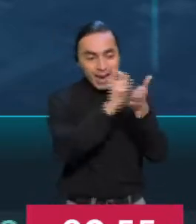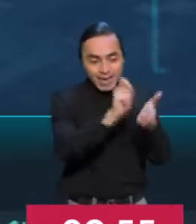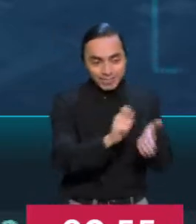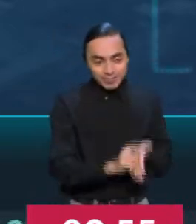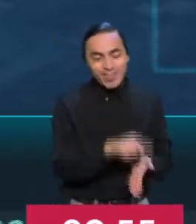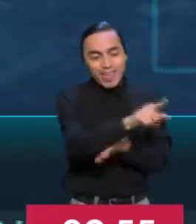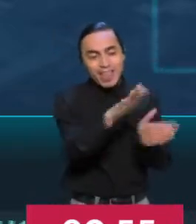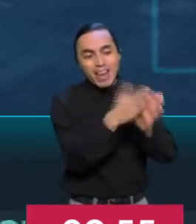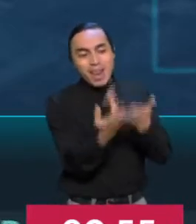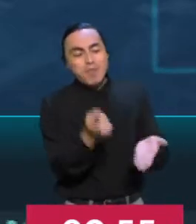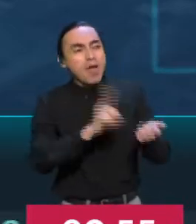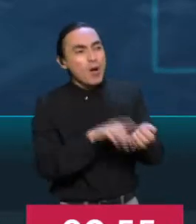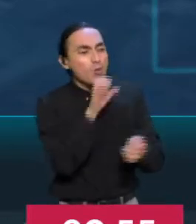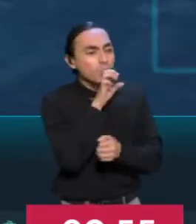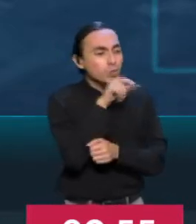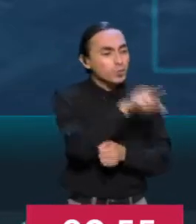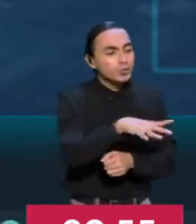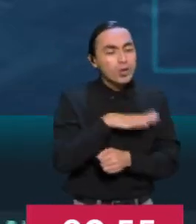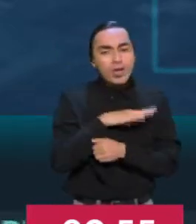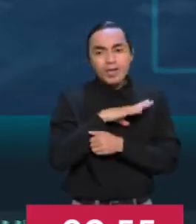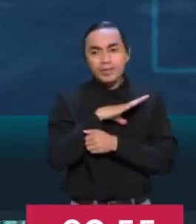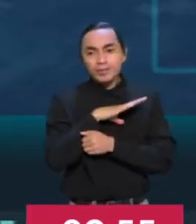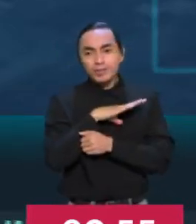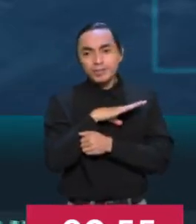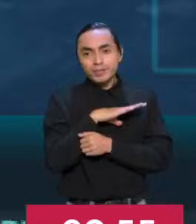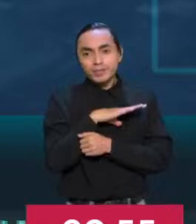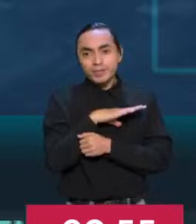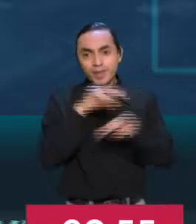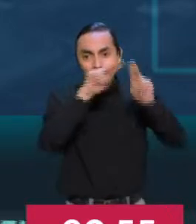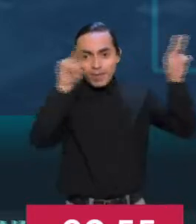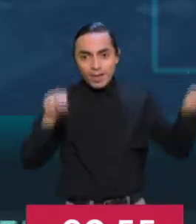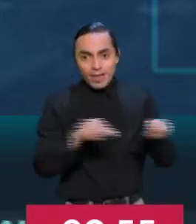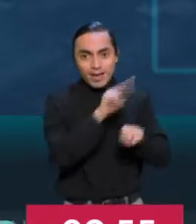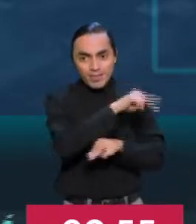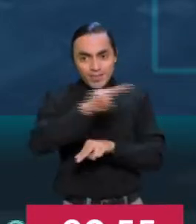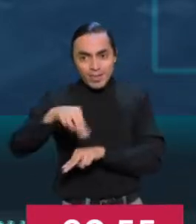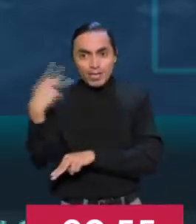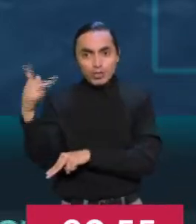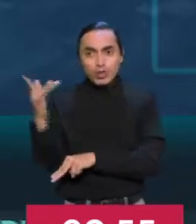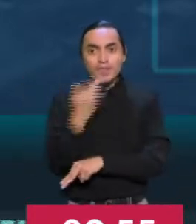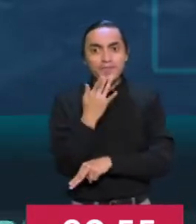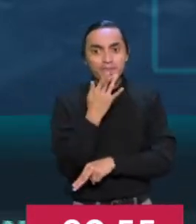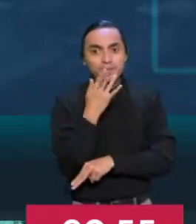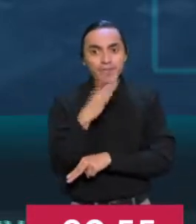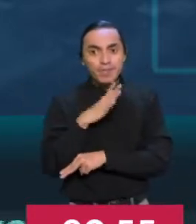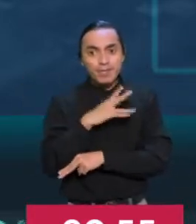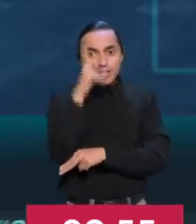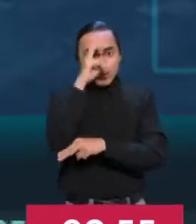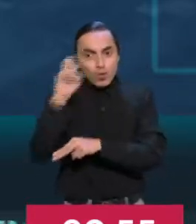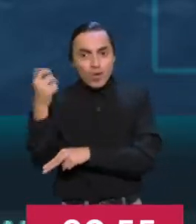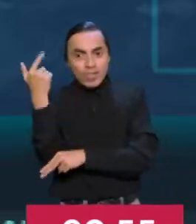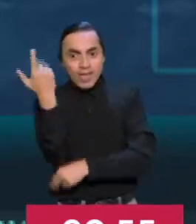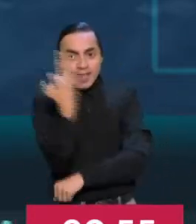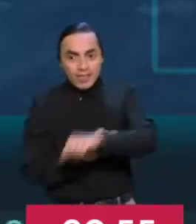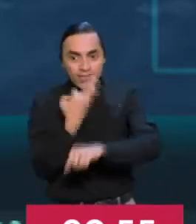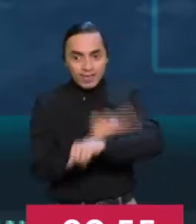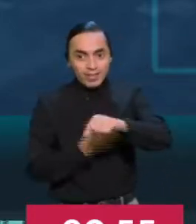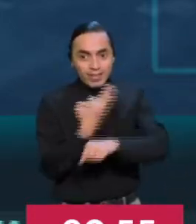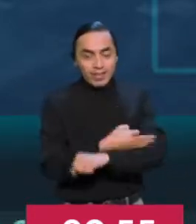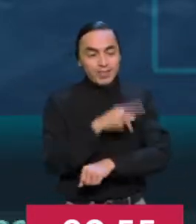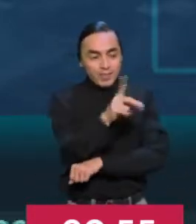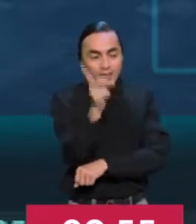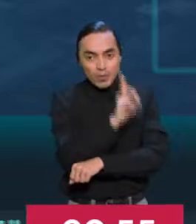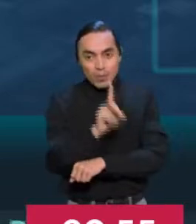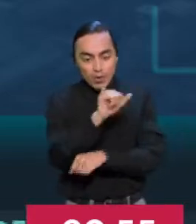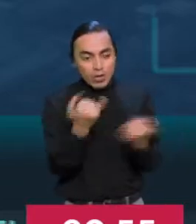curioso que menciona una de las pinturas más famosas de Diego Rivera, que es El sueño de una tarde dominical en la Alameda Central, donde él,